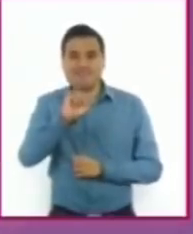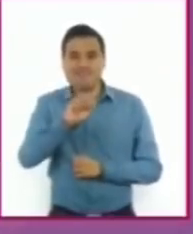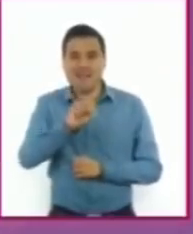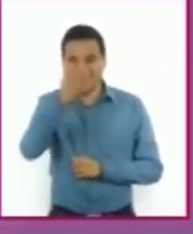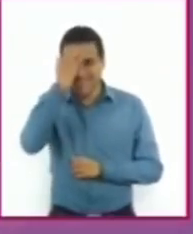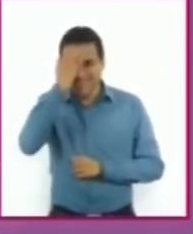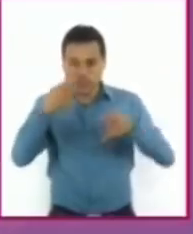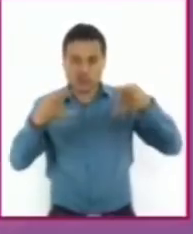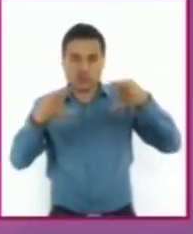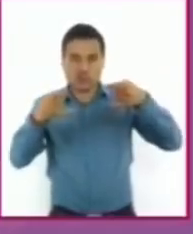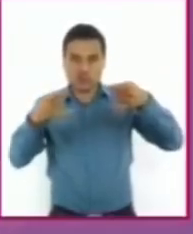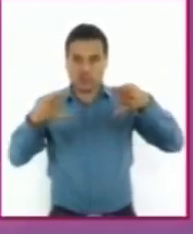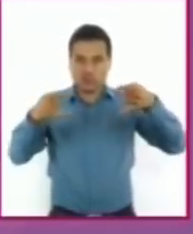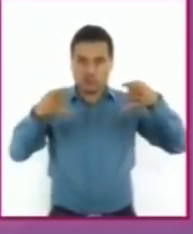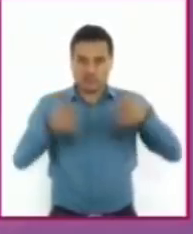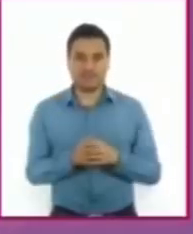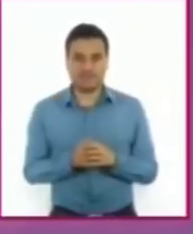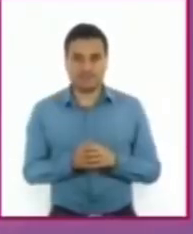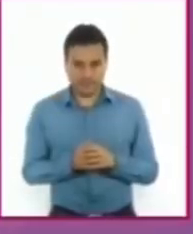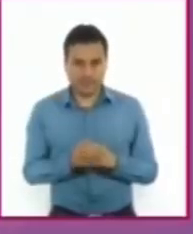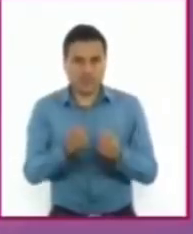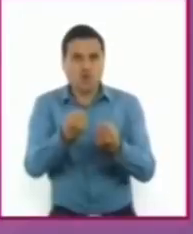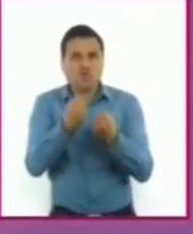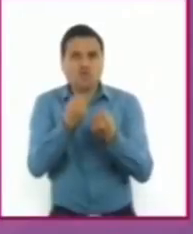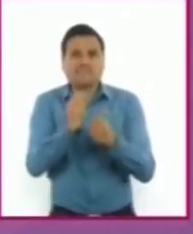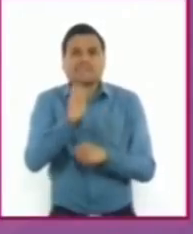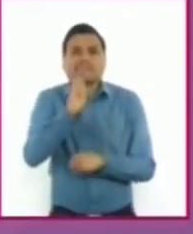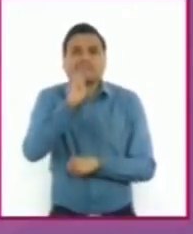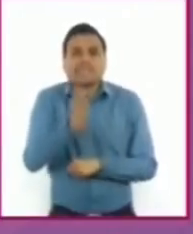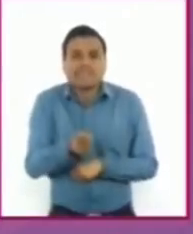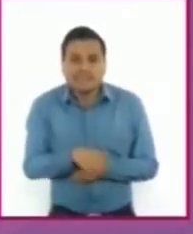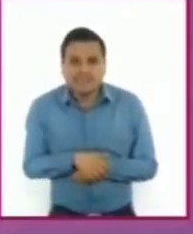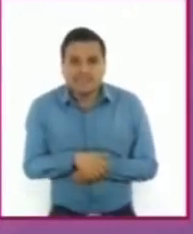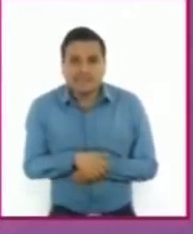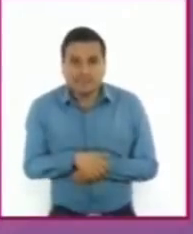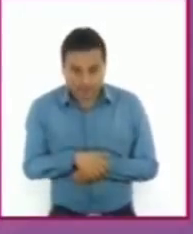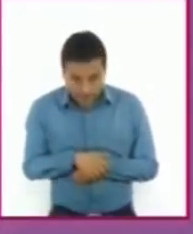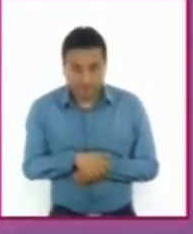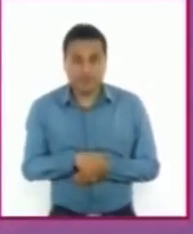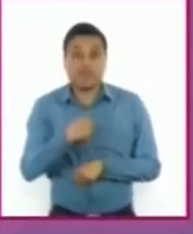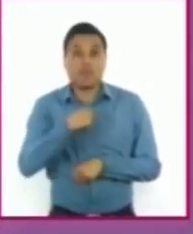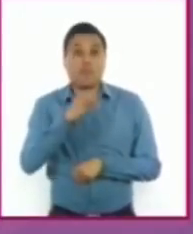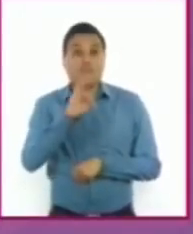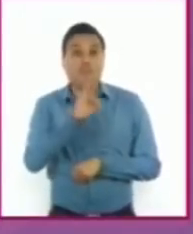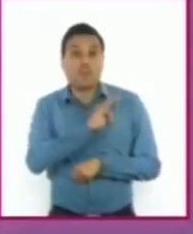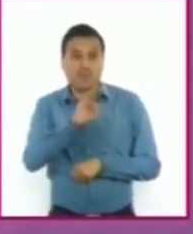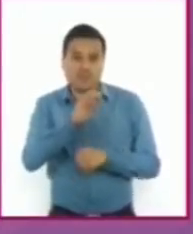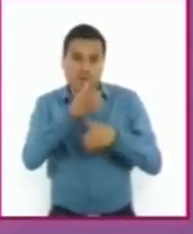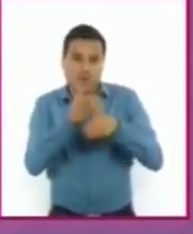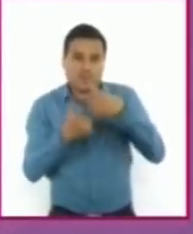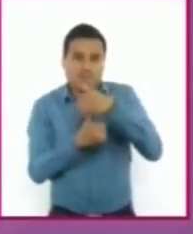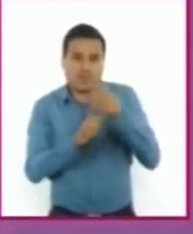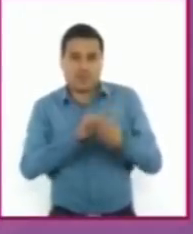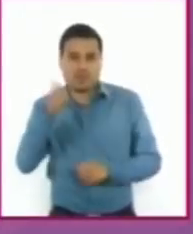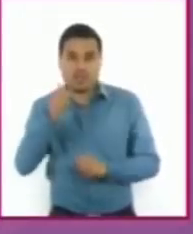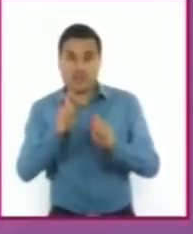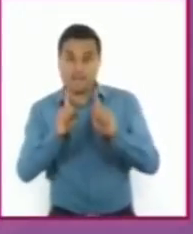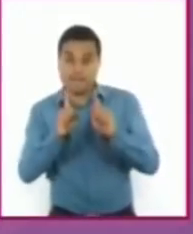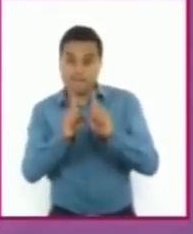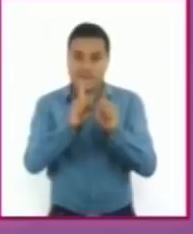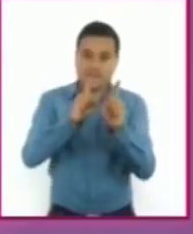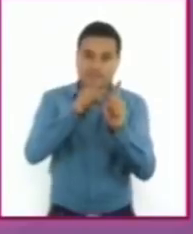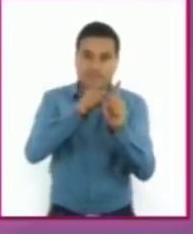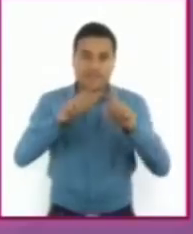Fuerza es toda acción capaz de producir cambios en el movimiento o en la estructura de un objeto. Sus efectos